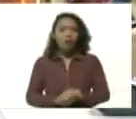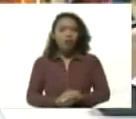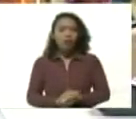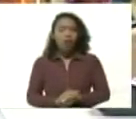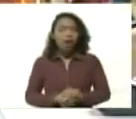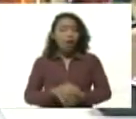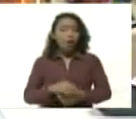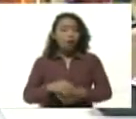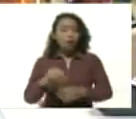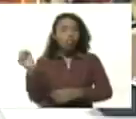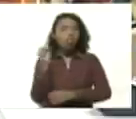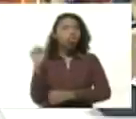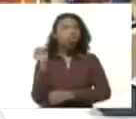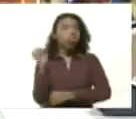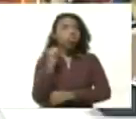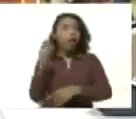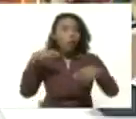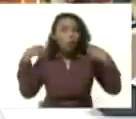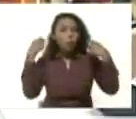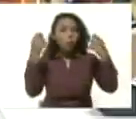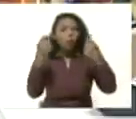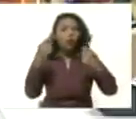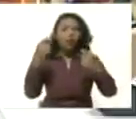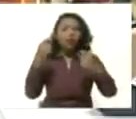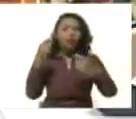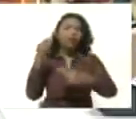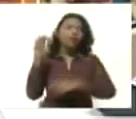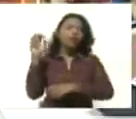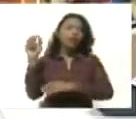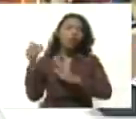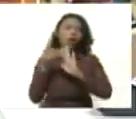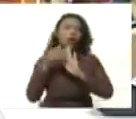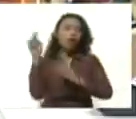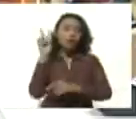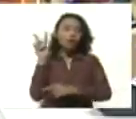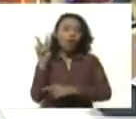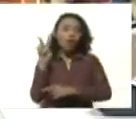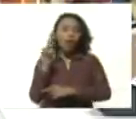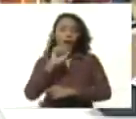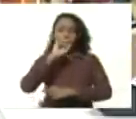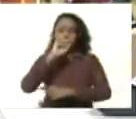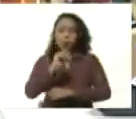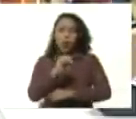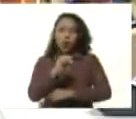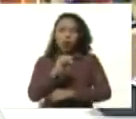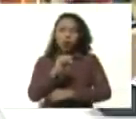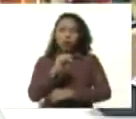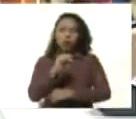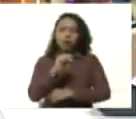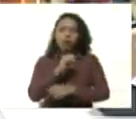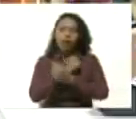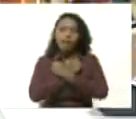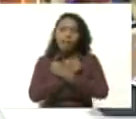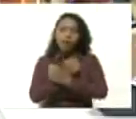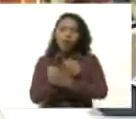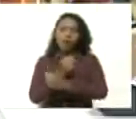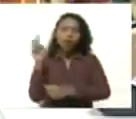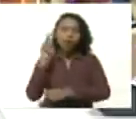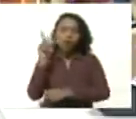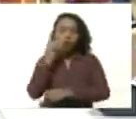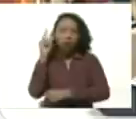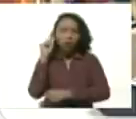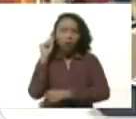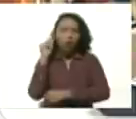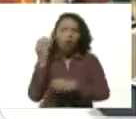Hacer oídos sordos de las campañas antivenezolanas, a apreciar con amor a los venezolanos y